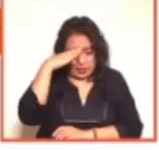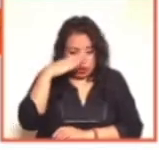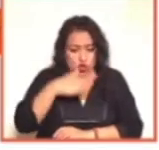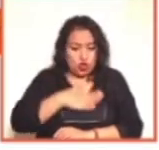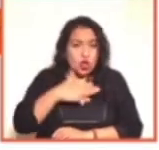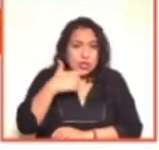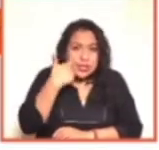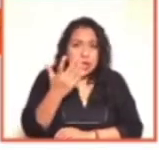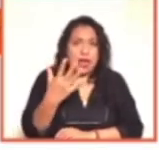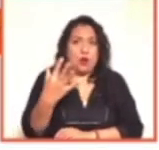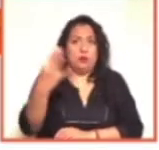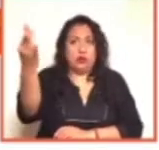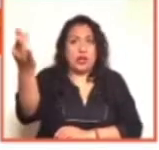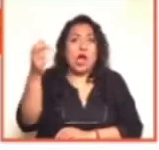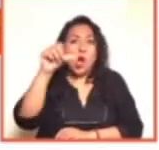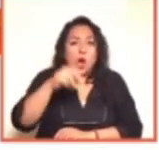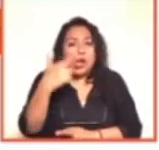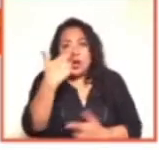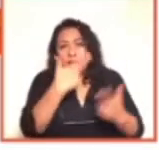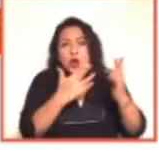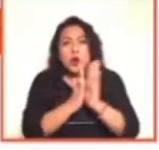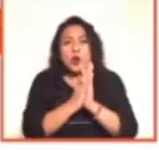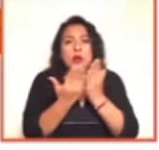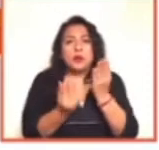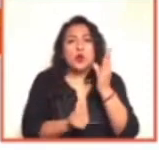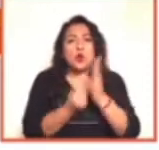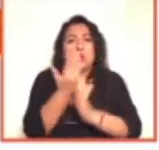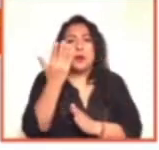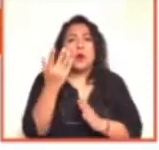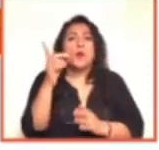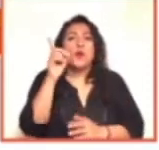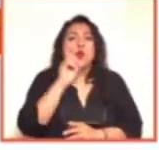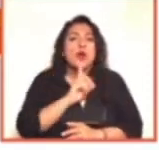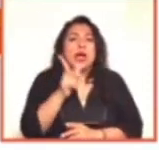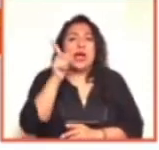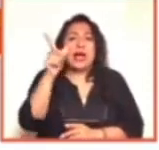poco eso en su nuevo libro, Mujeres de Alma Mía.